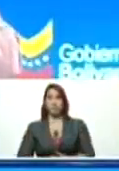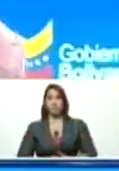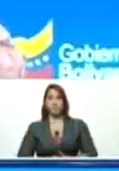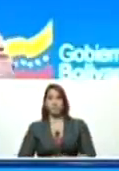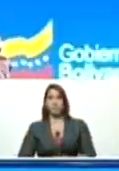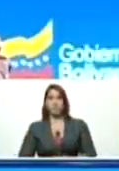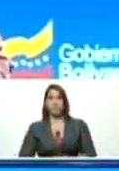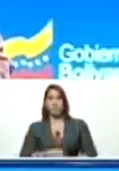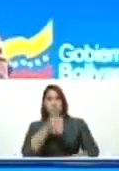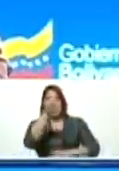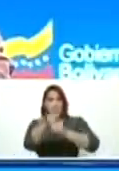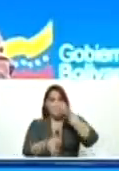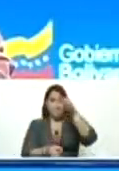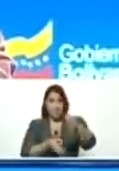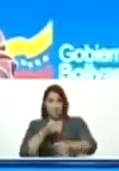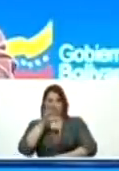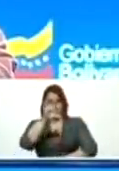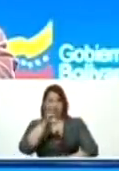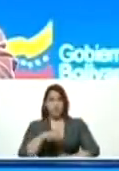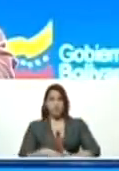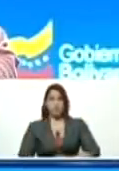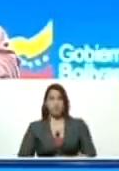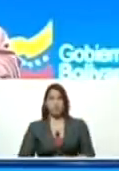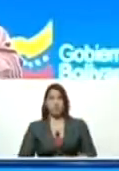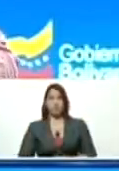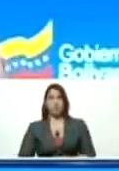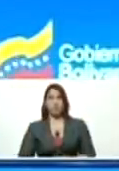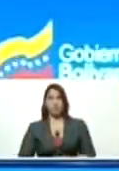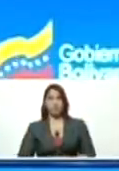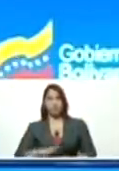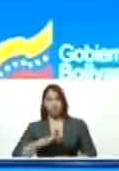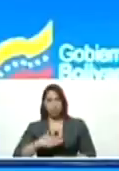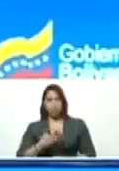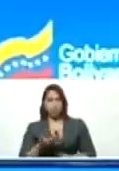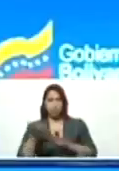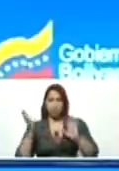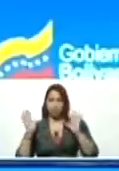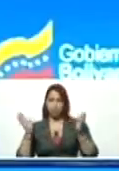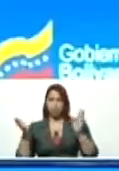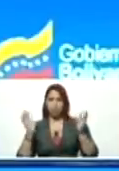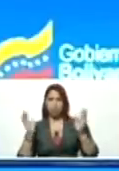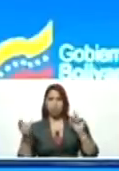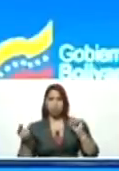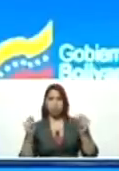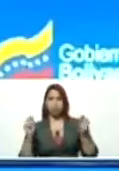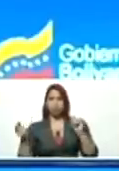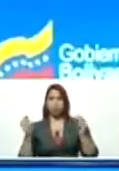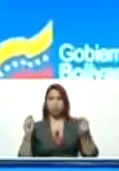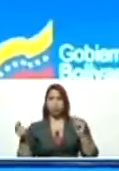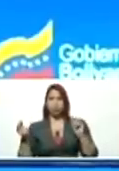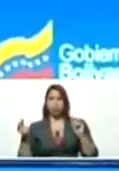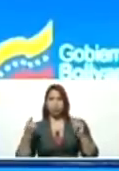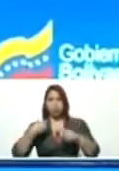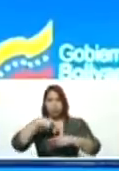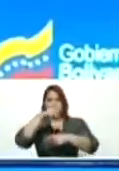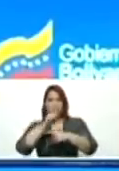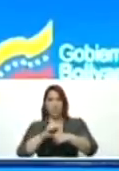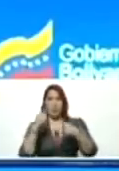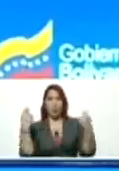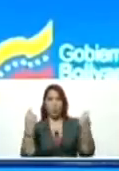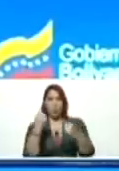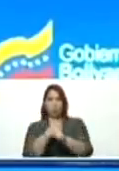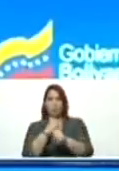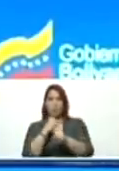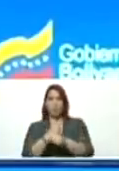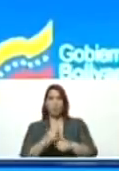para explicarle el país para poder conversar y debatir en esta primera jornada